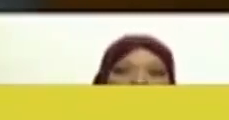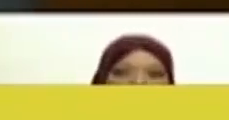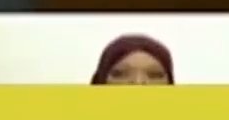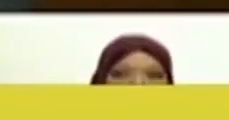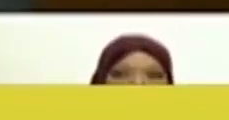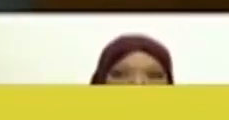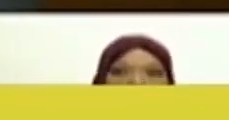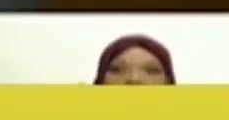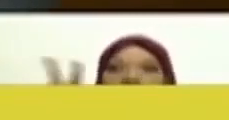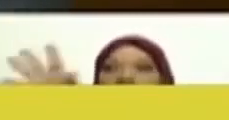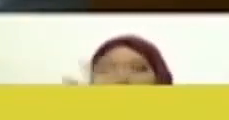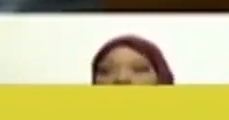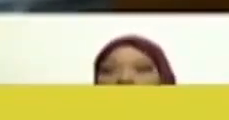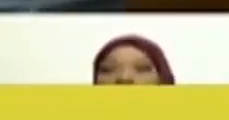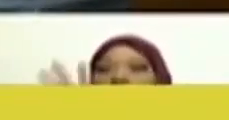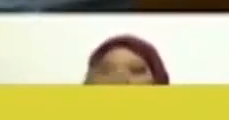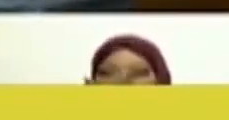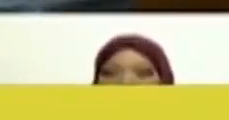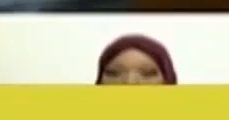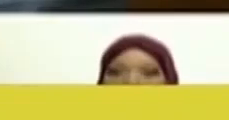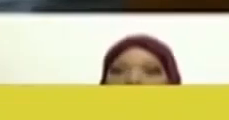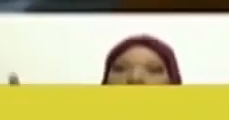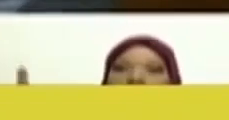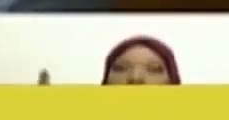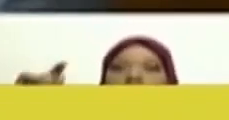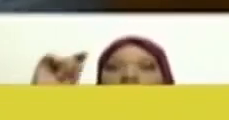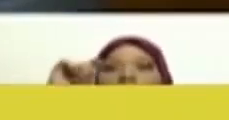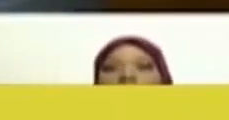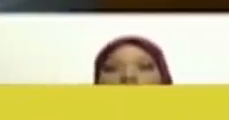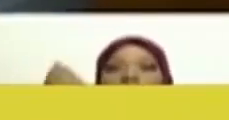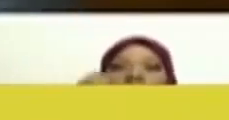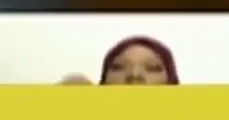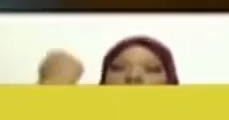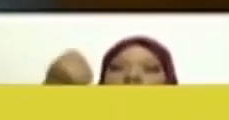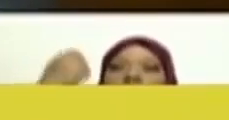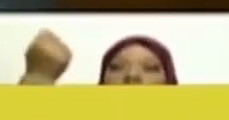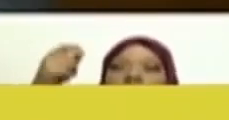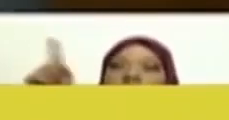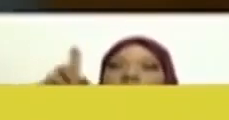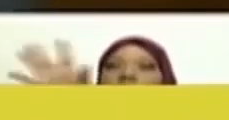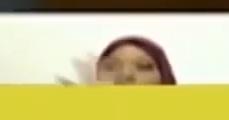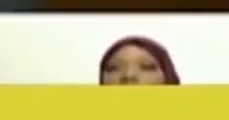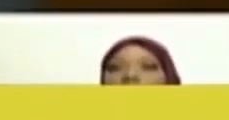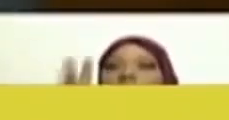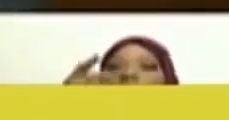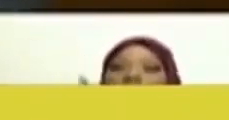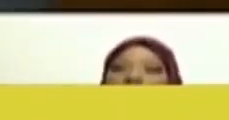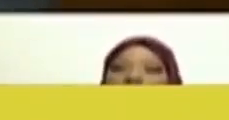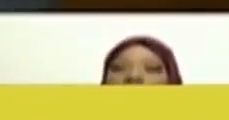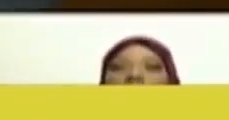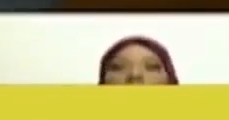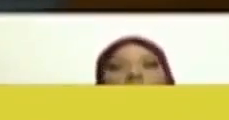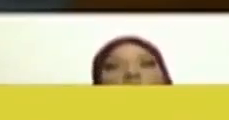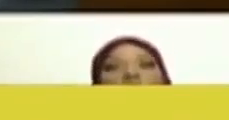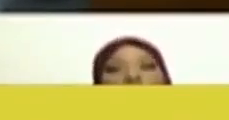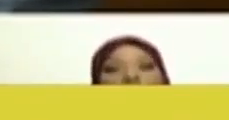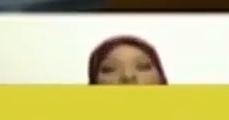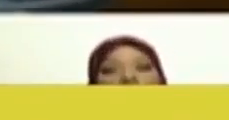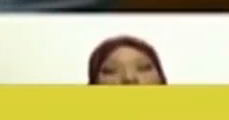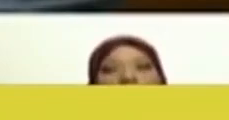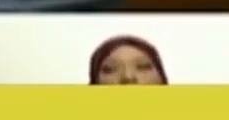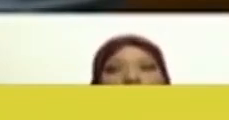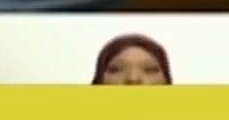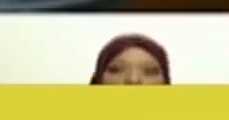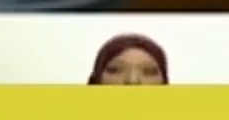el mapa que liberó su espada irredenta. Es el mapa que debemos cuidar, como debemos